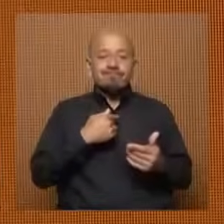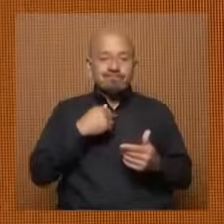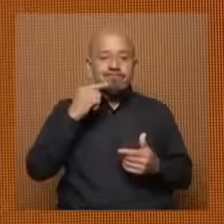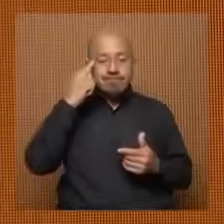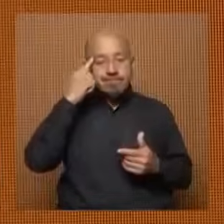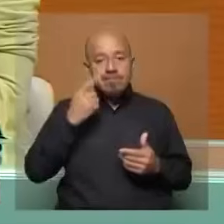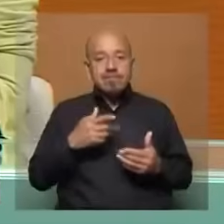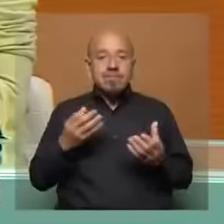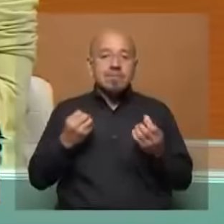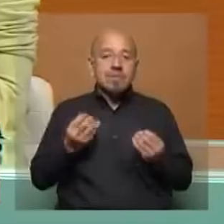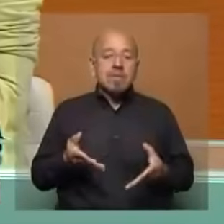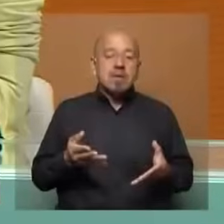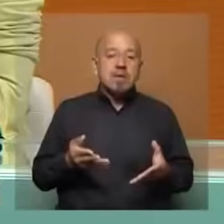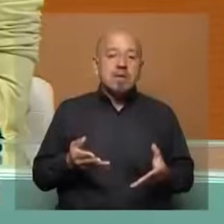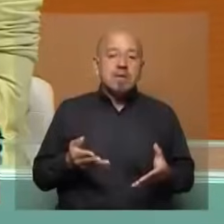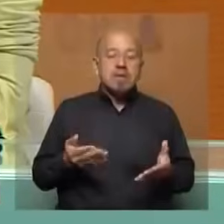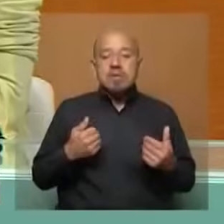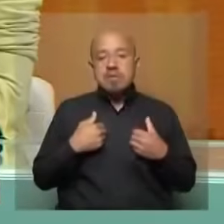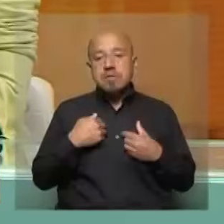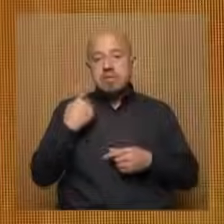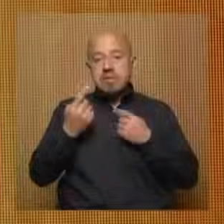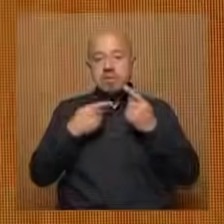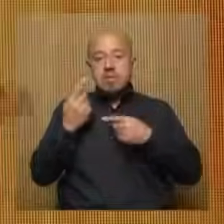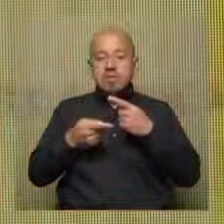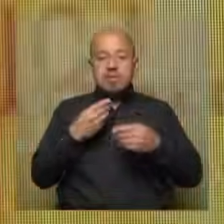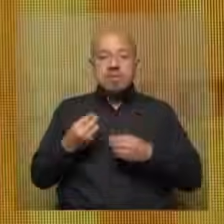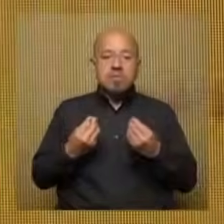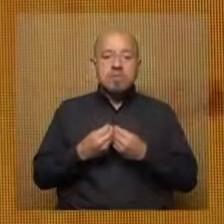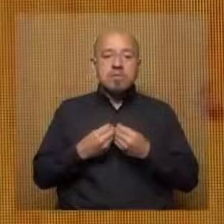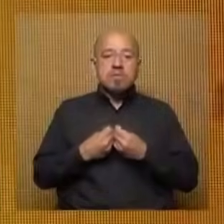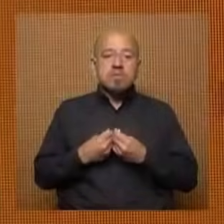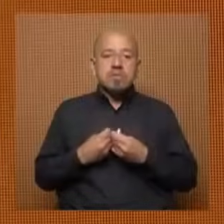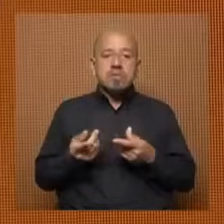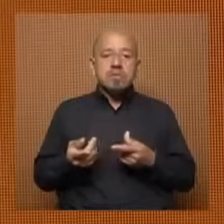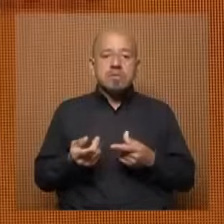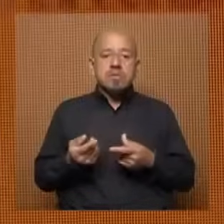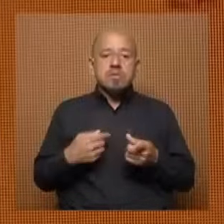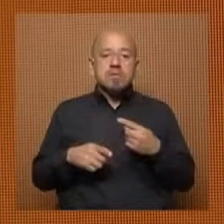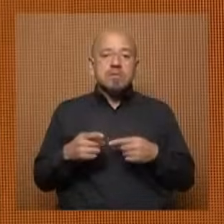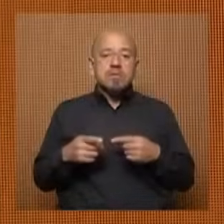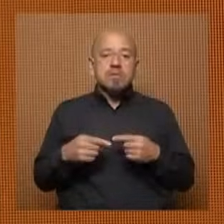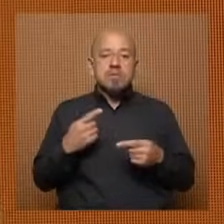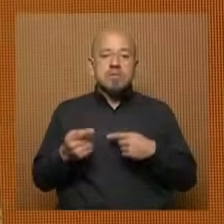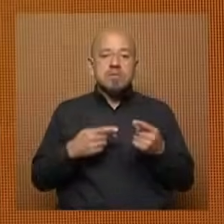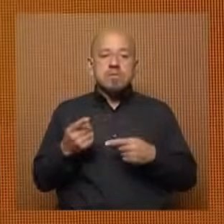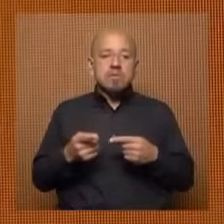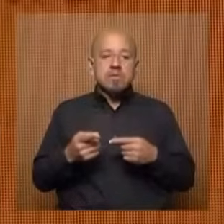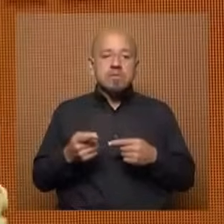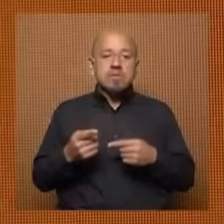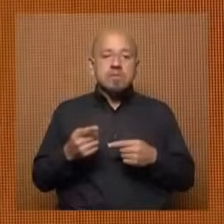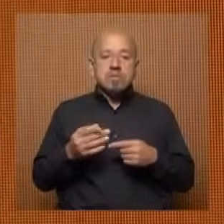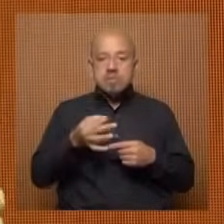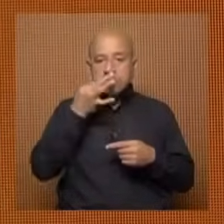que te desanimas un poco porque venimos hablando realmente muchísimo del tema y sigue pasando, se sigue haciendo